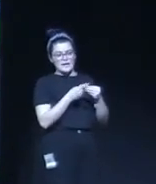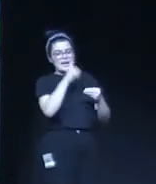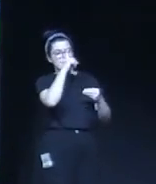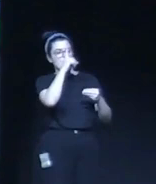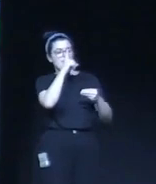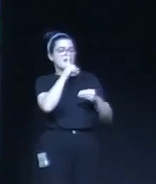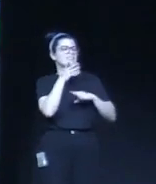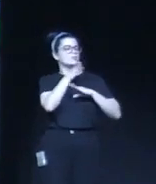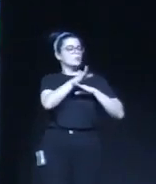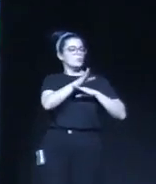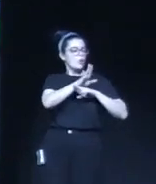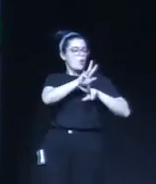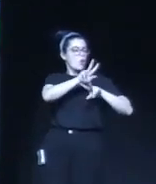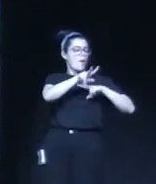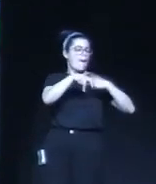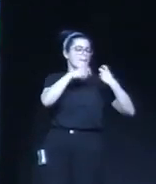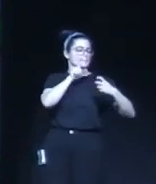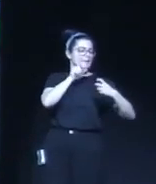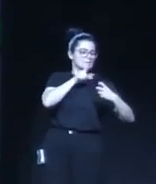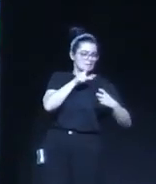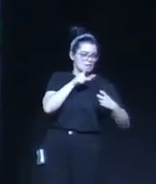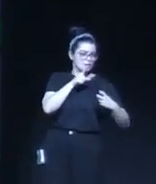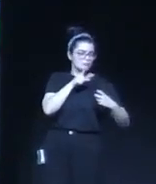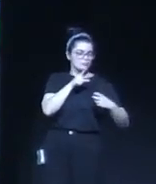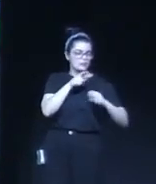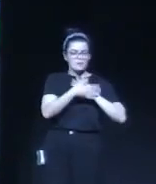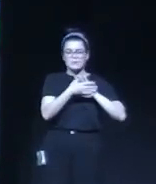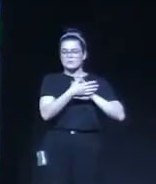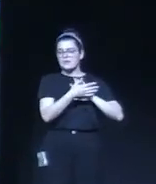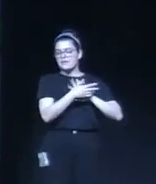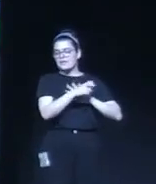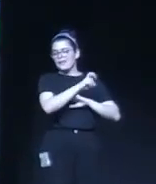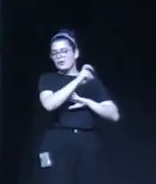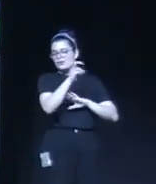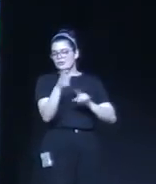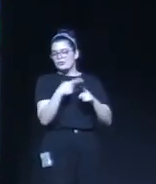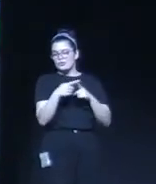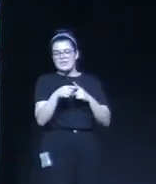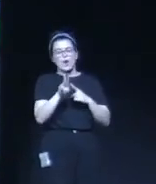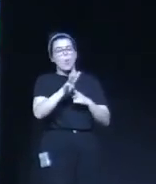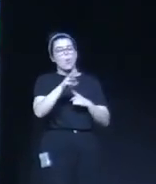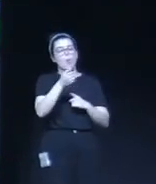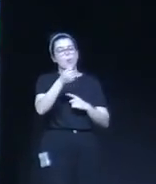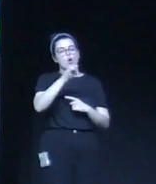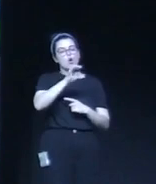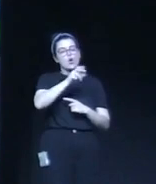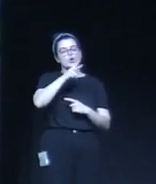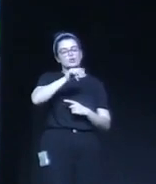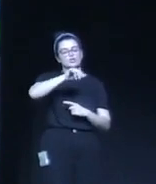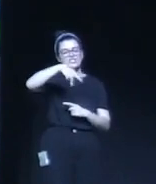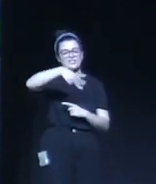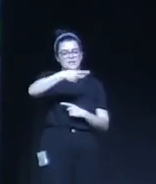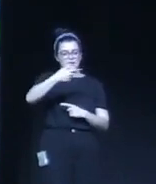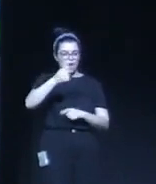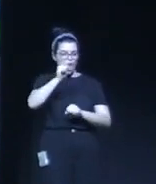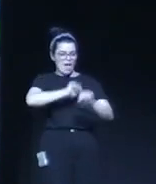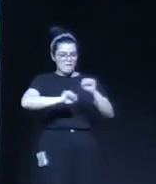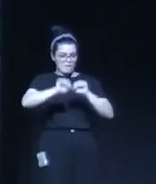habla de otros tipos de washing, de lavado de cara, pinkwashing, hay todo tipo de colores, formas, etc.